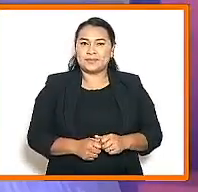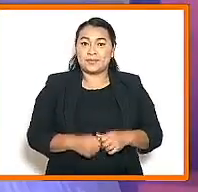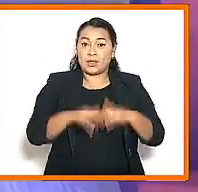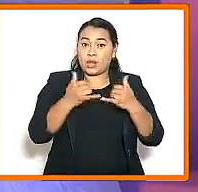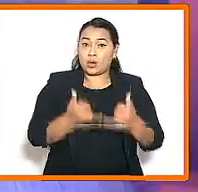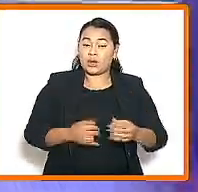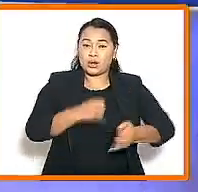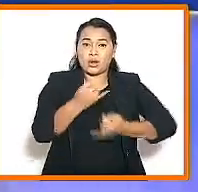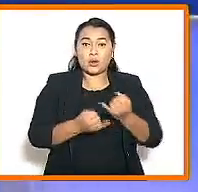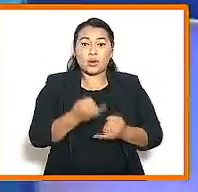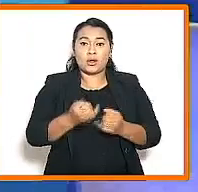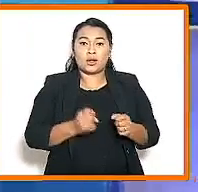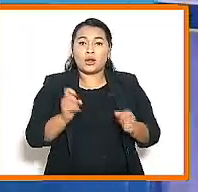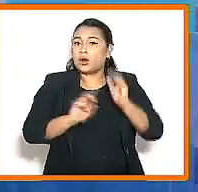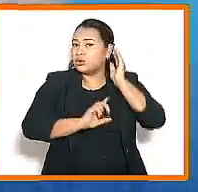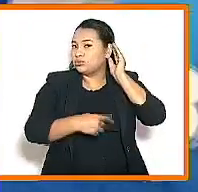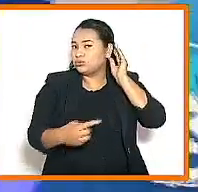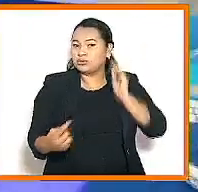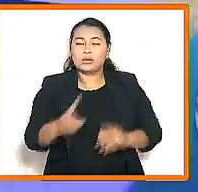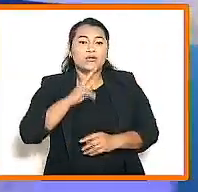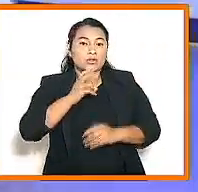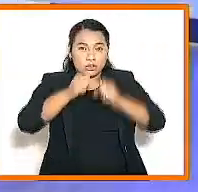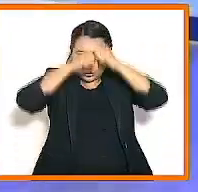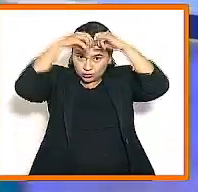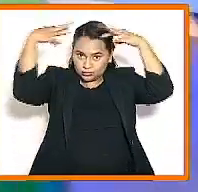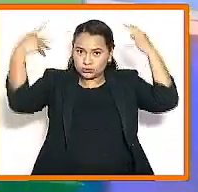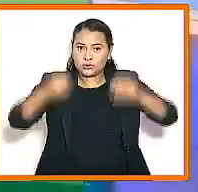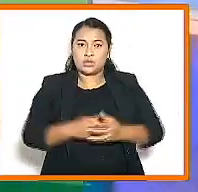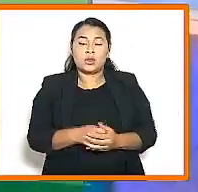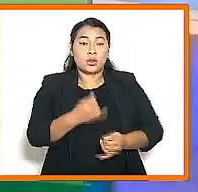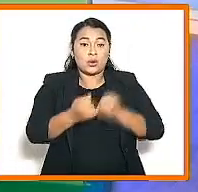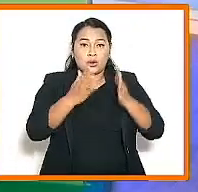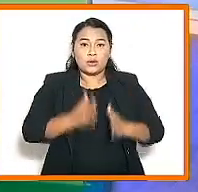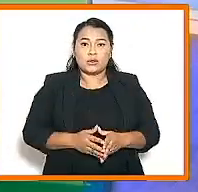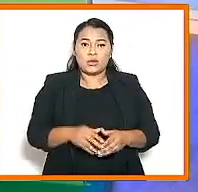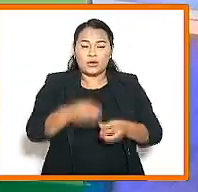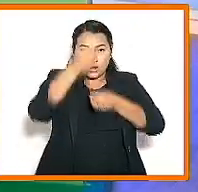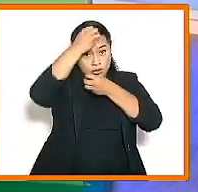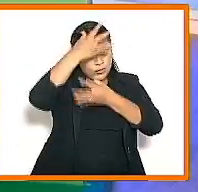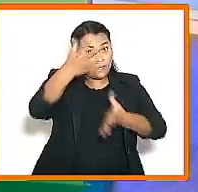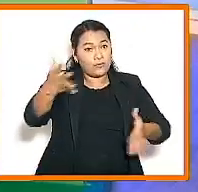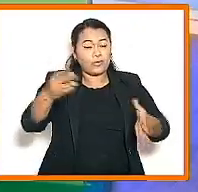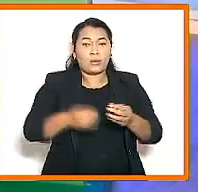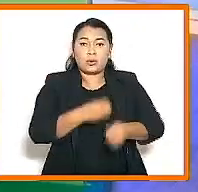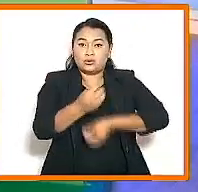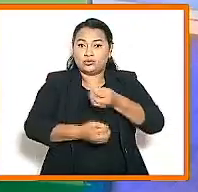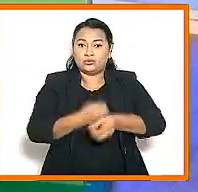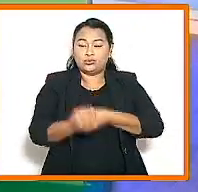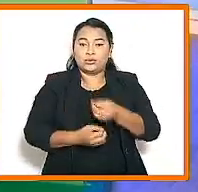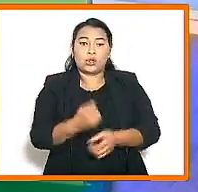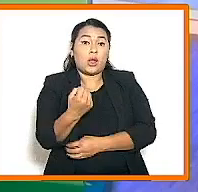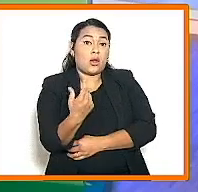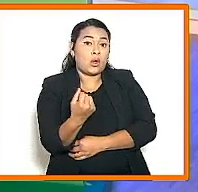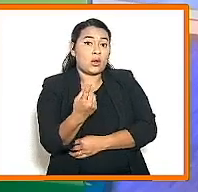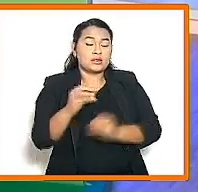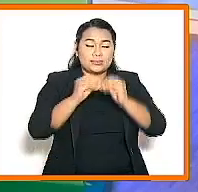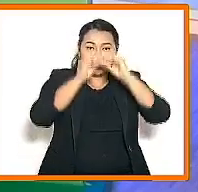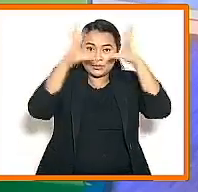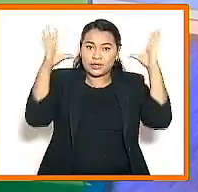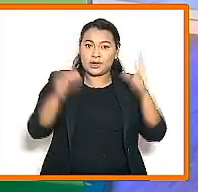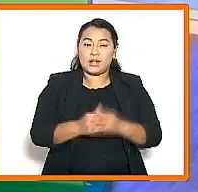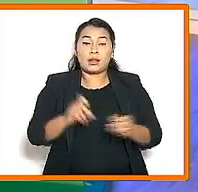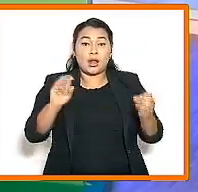hacer de tus sueños una realidad junto a Diaria. Pero antes, querido jugador, qué alegría informarte que en nuestro sorteo de las 11 de la mañana